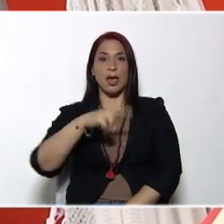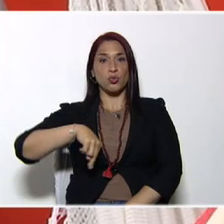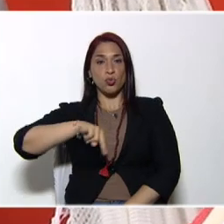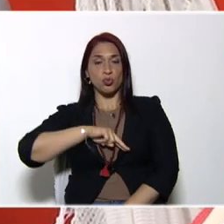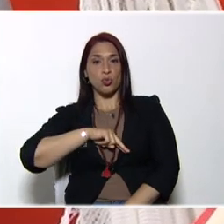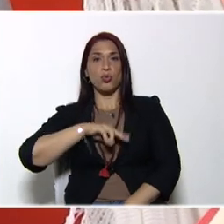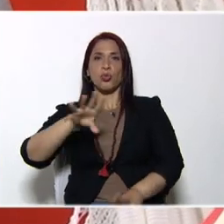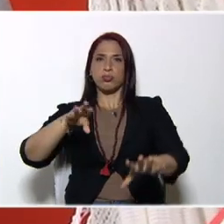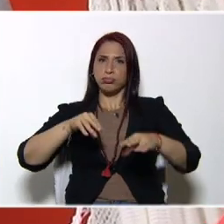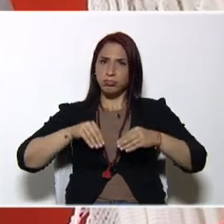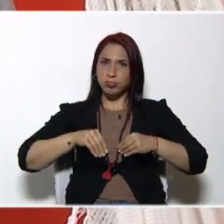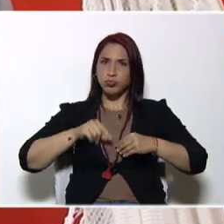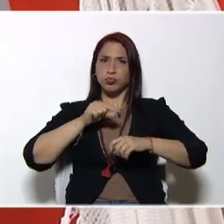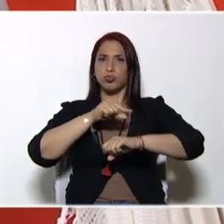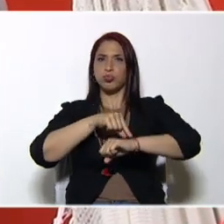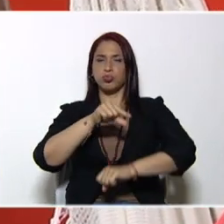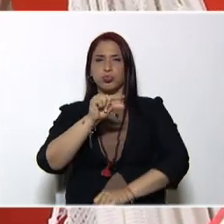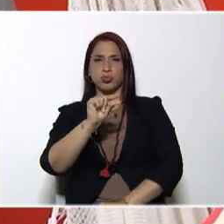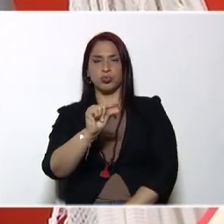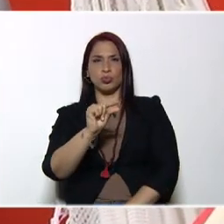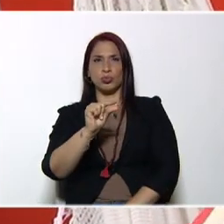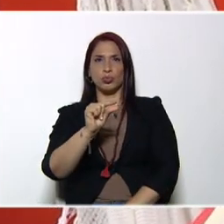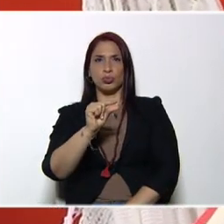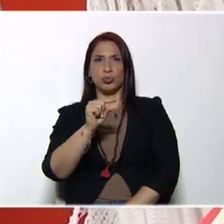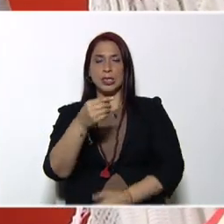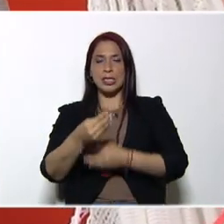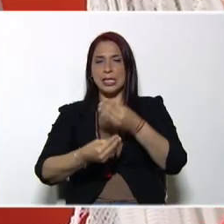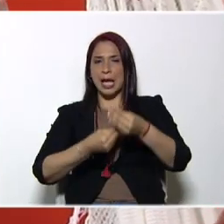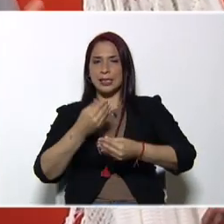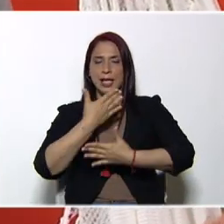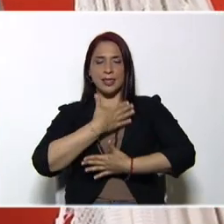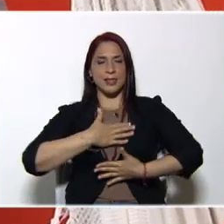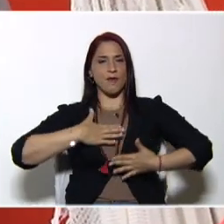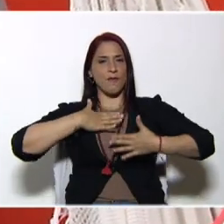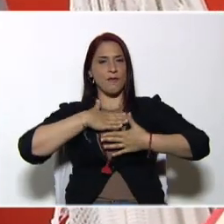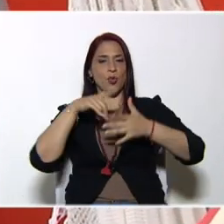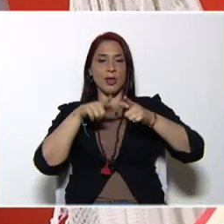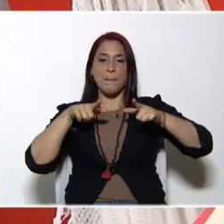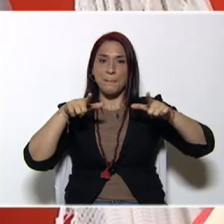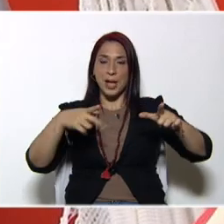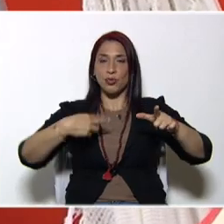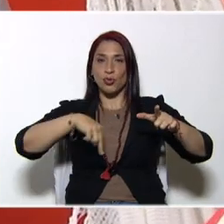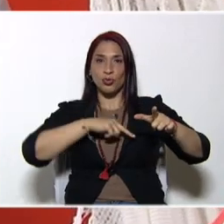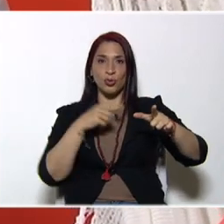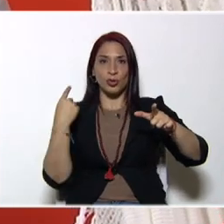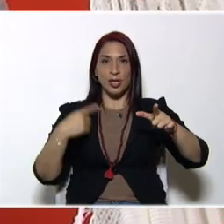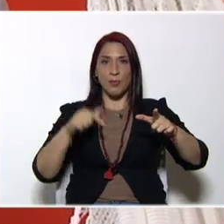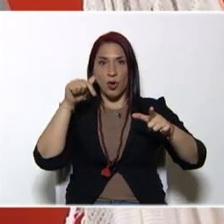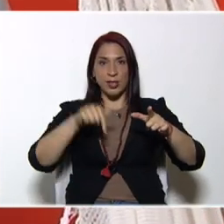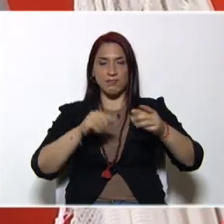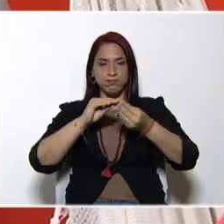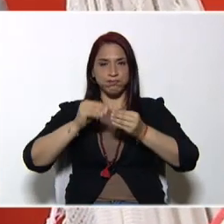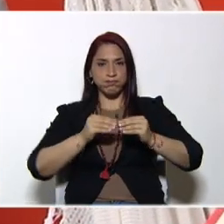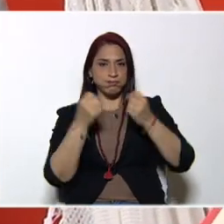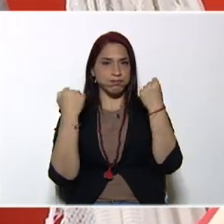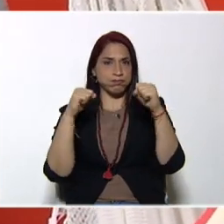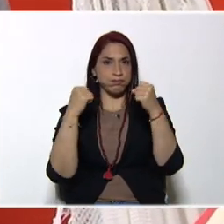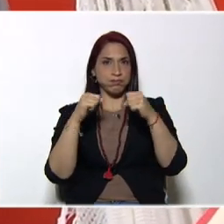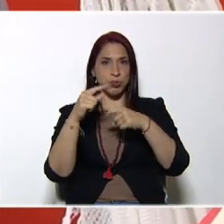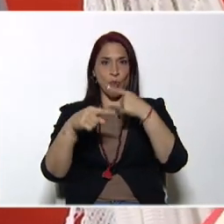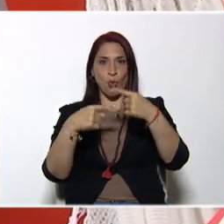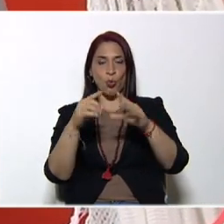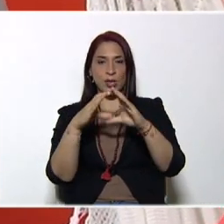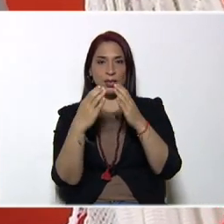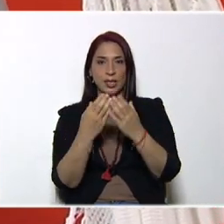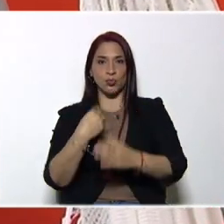a tomarnos unos minutos para establecer el disfrute de los espacios que tenemos aquí y a preparar todo para la siguiente clase